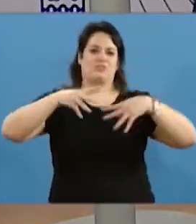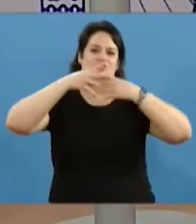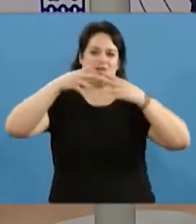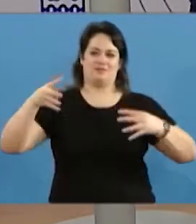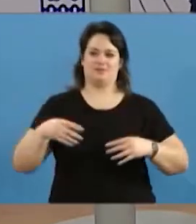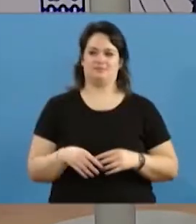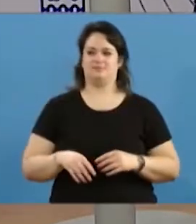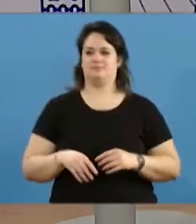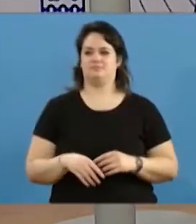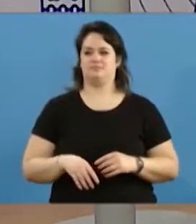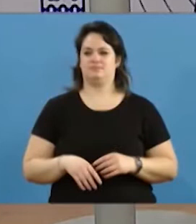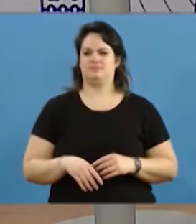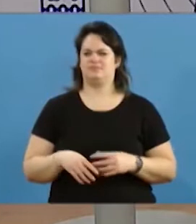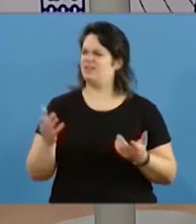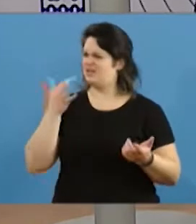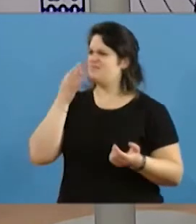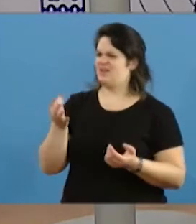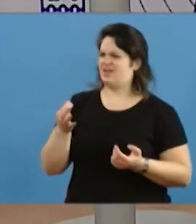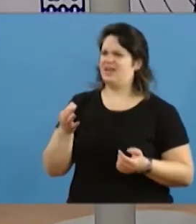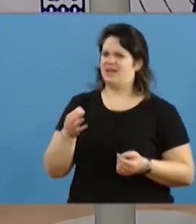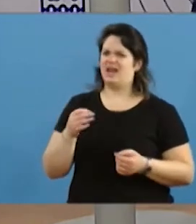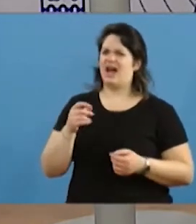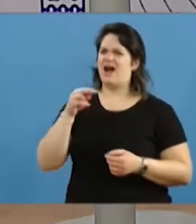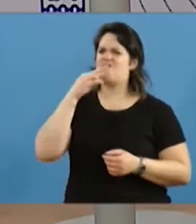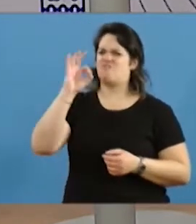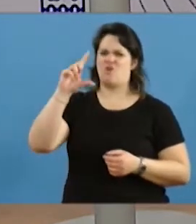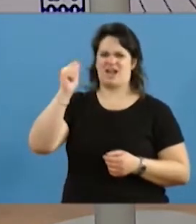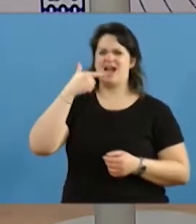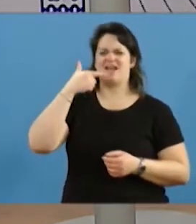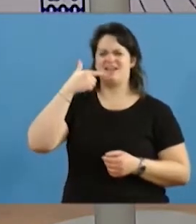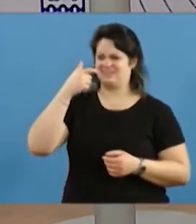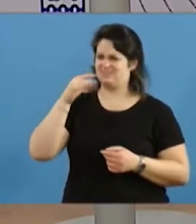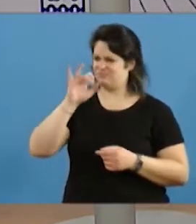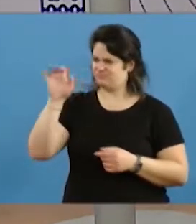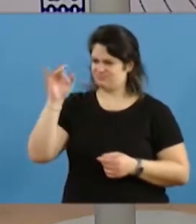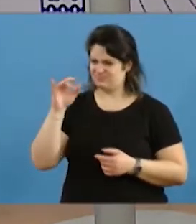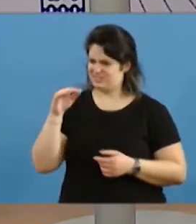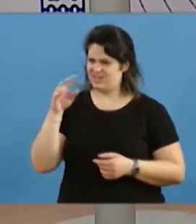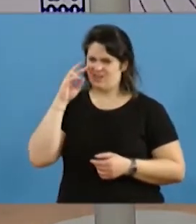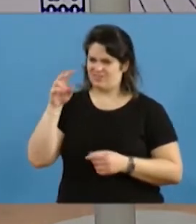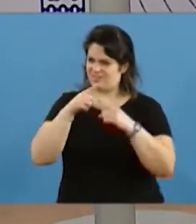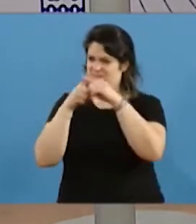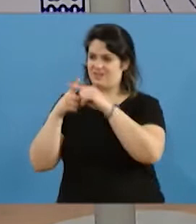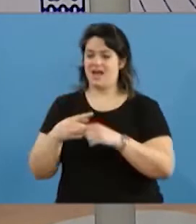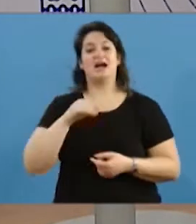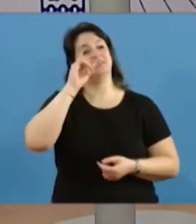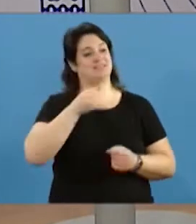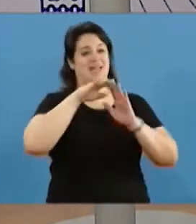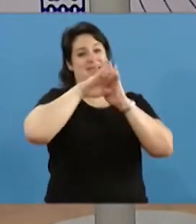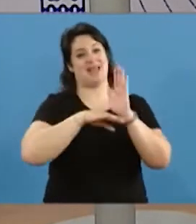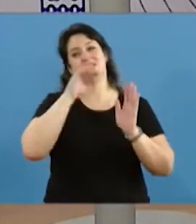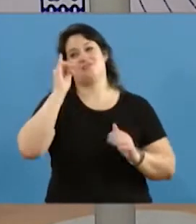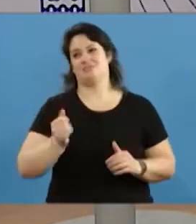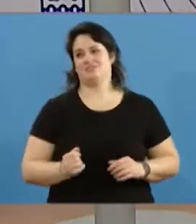¿sí? Señor, ¿en serio que contaron todas las vocales? Contamos todas las vocales que aparecían en ese textito. Claro.